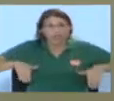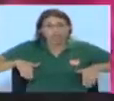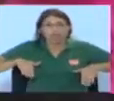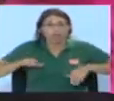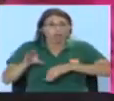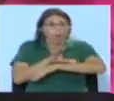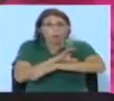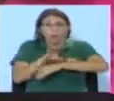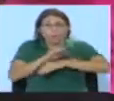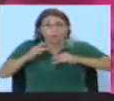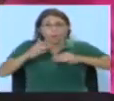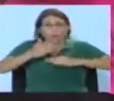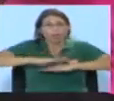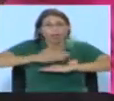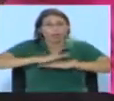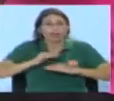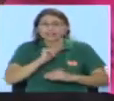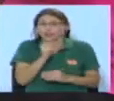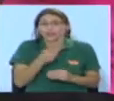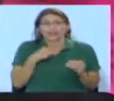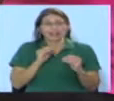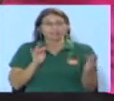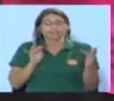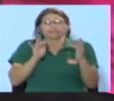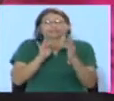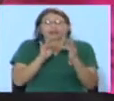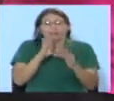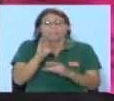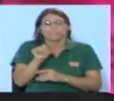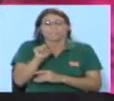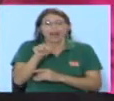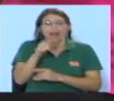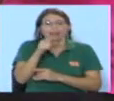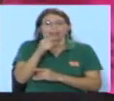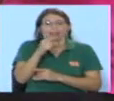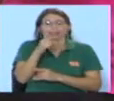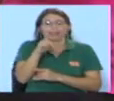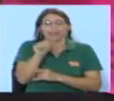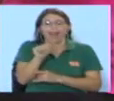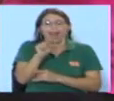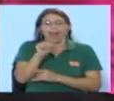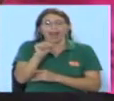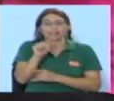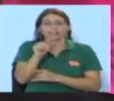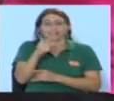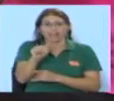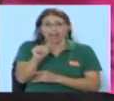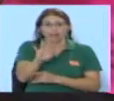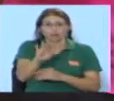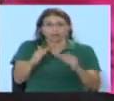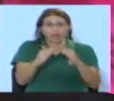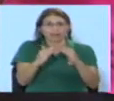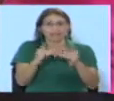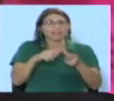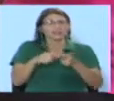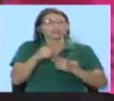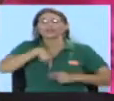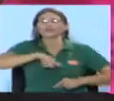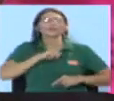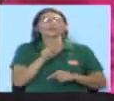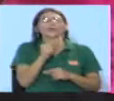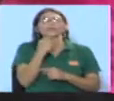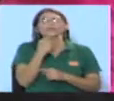en sus casas. Entonces, acá no podemos decir no se debe o sí se debe del todo hacer el proceso de